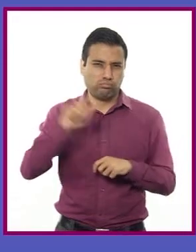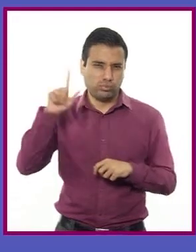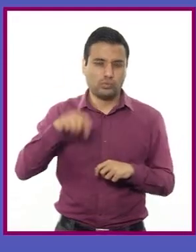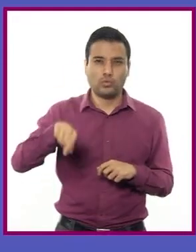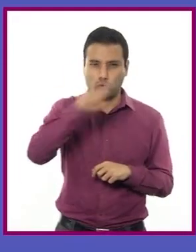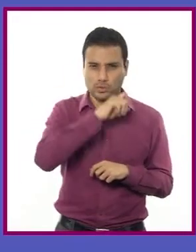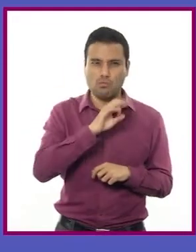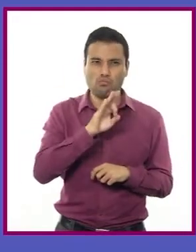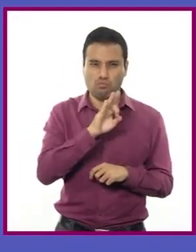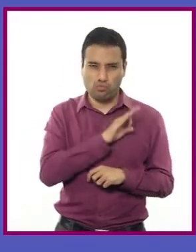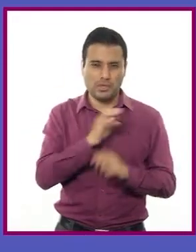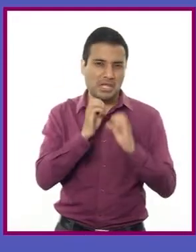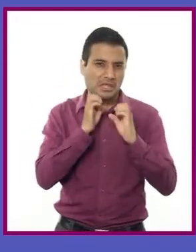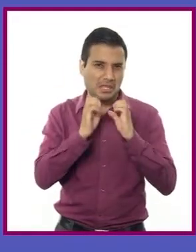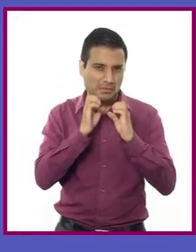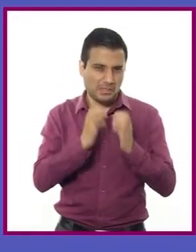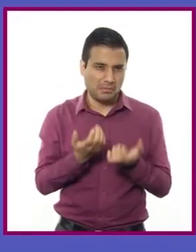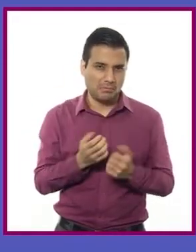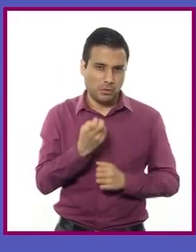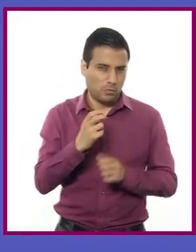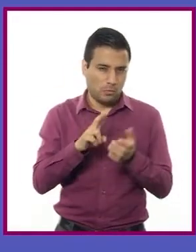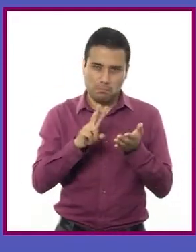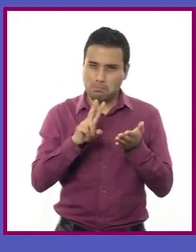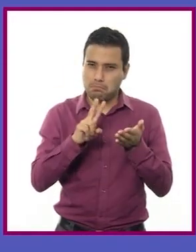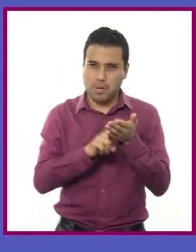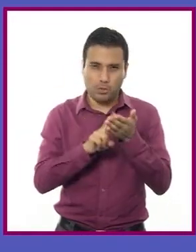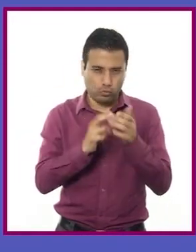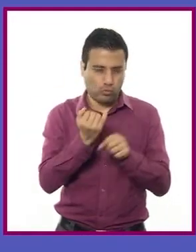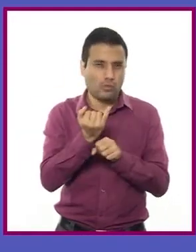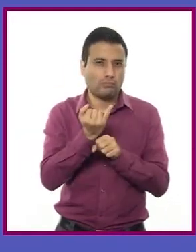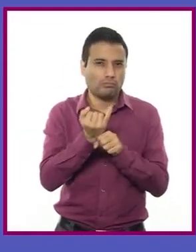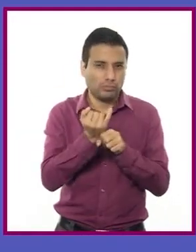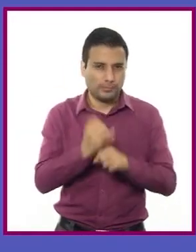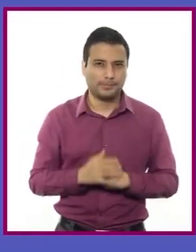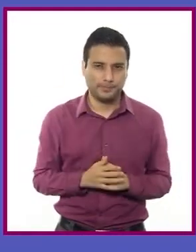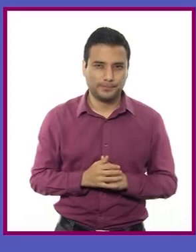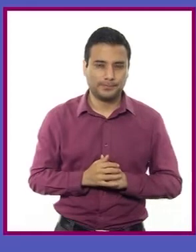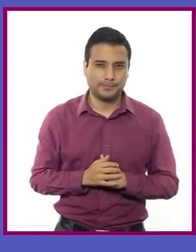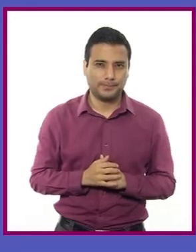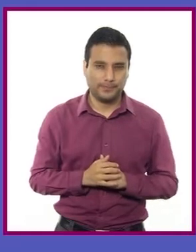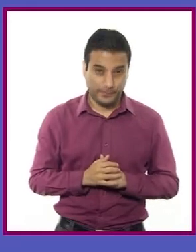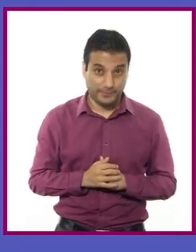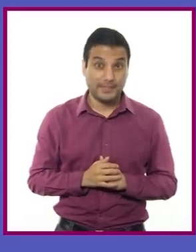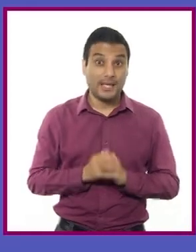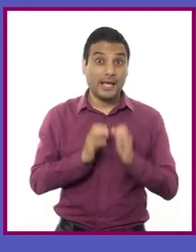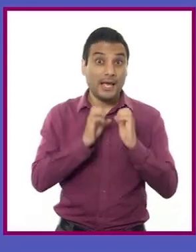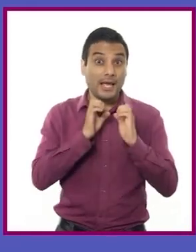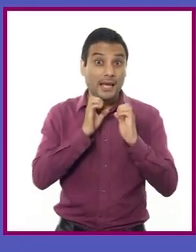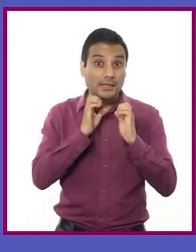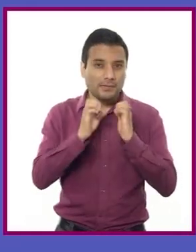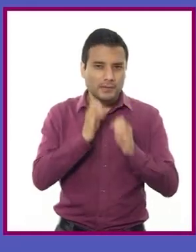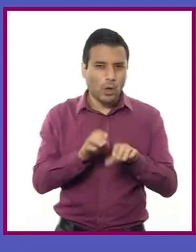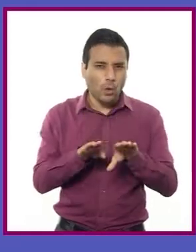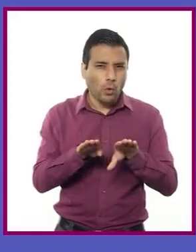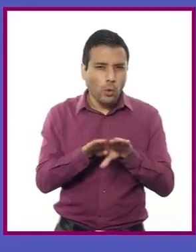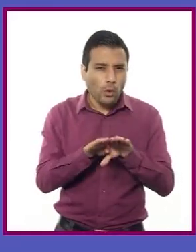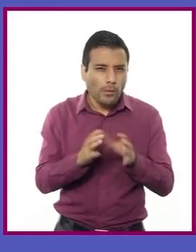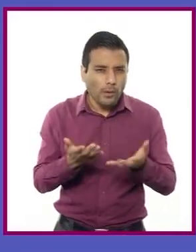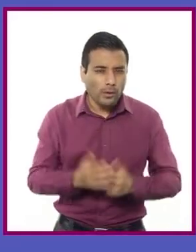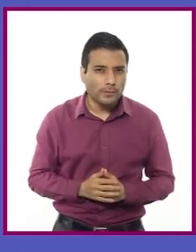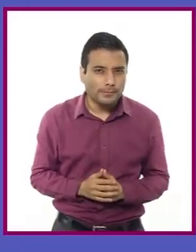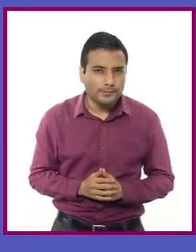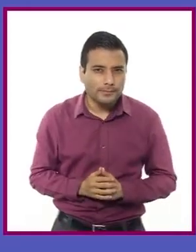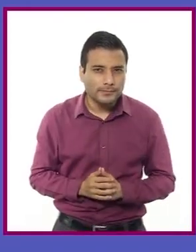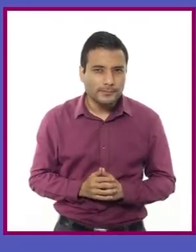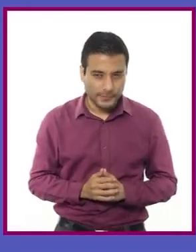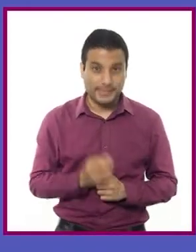entrevista se convierte en un recurso valioso para obtener información. Al igual que todas las entrevistas, para llevarla a cabo se requiere de